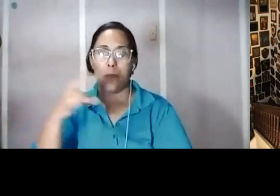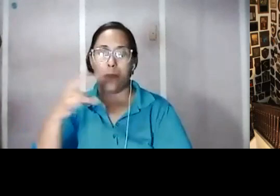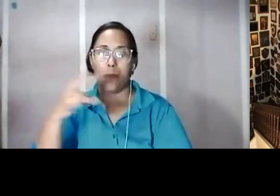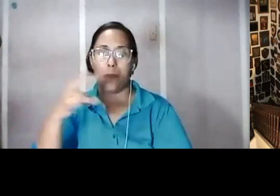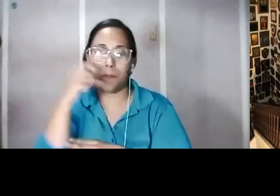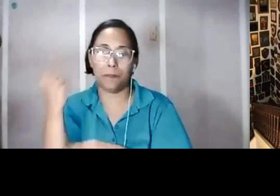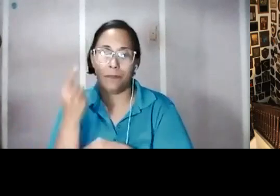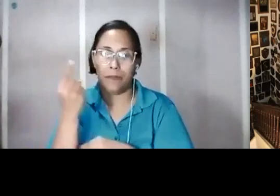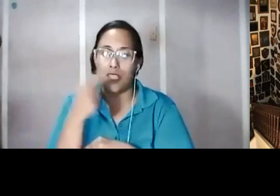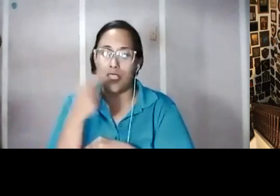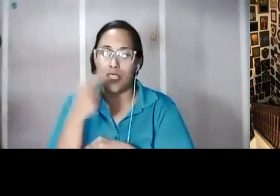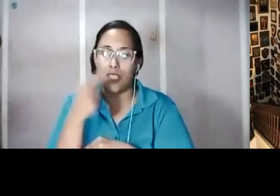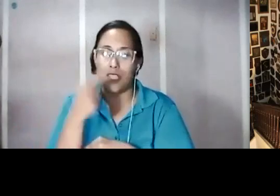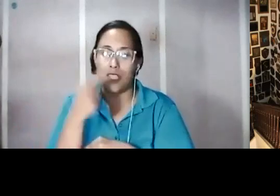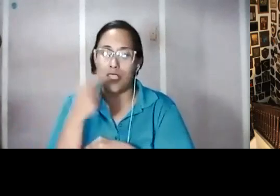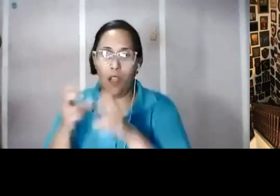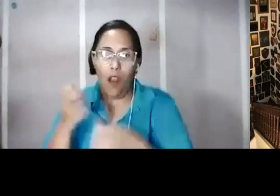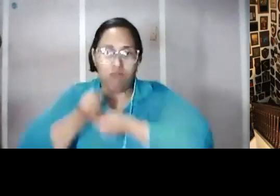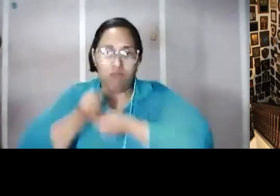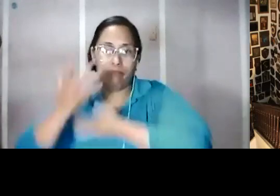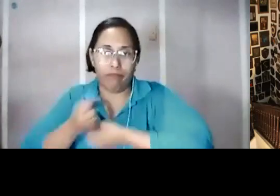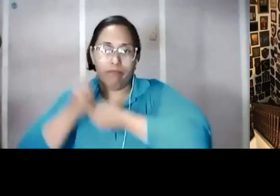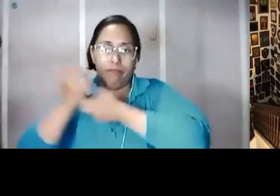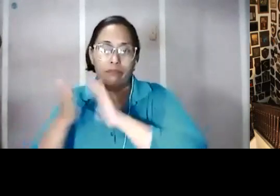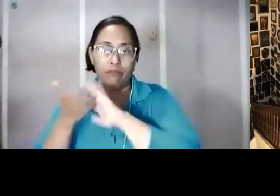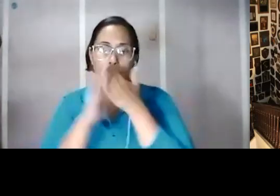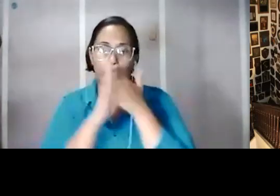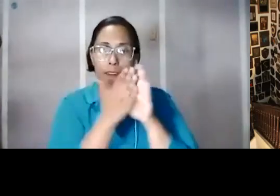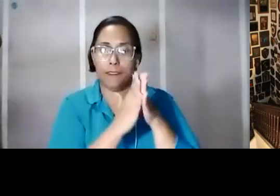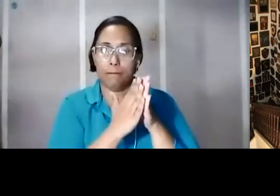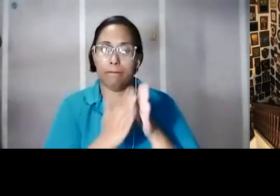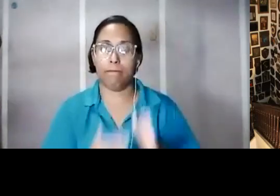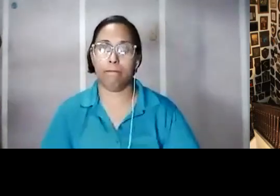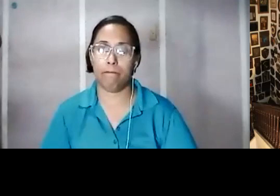siempre he dicho que el carnaval es la expresión de un pueblo.